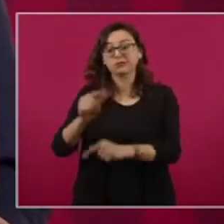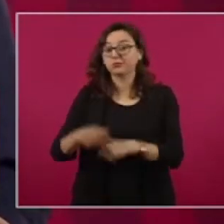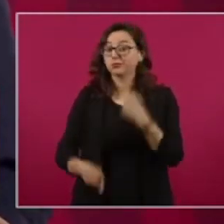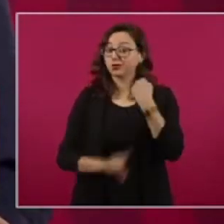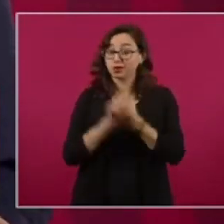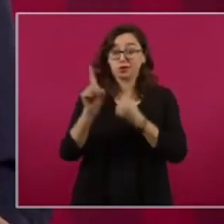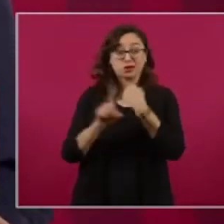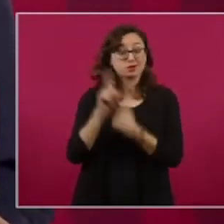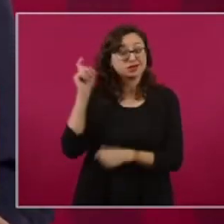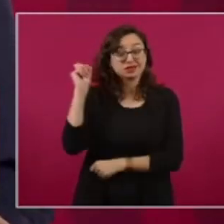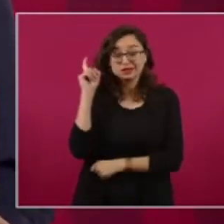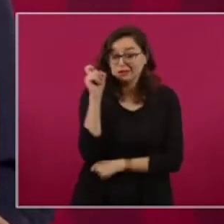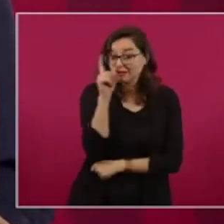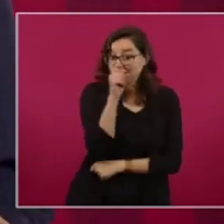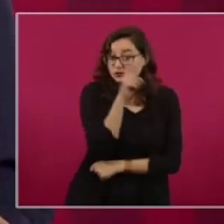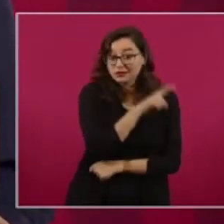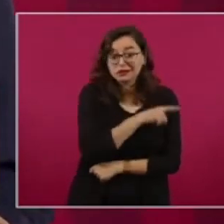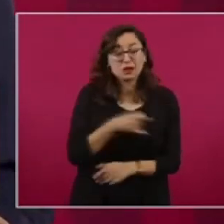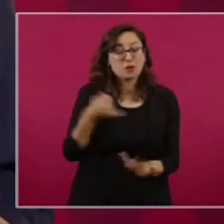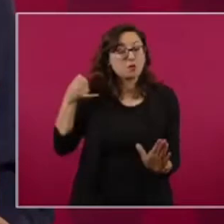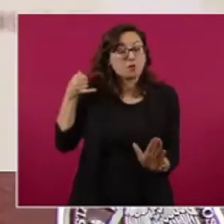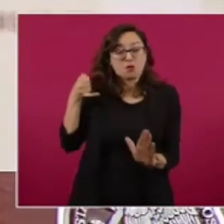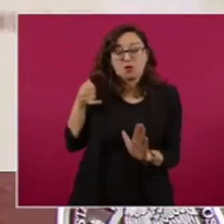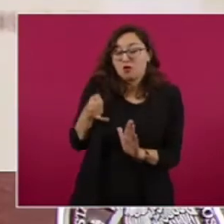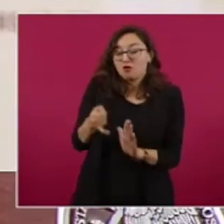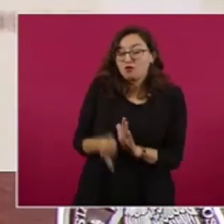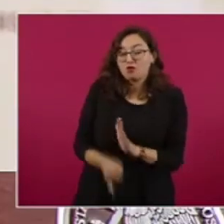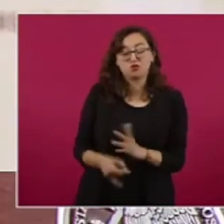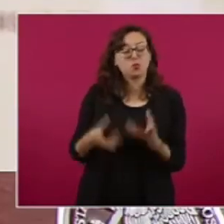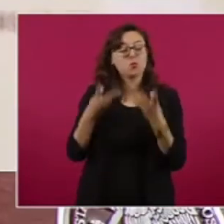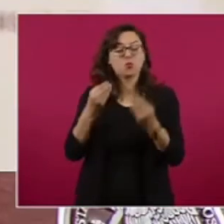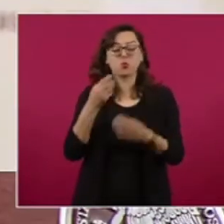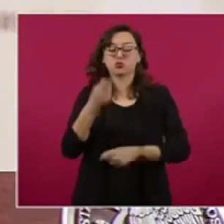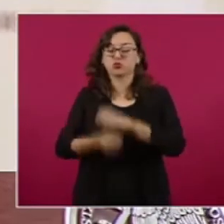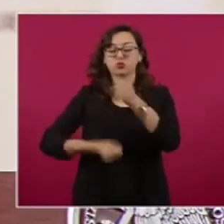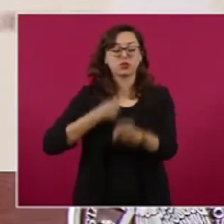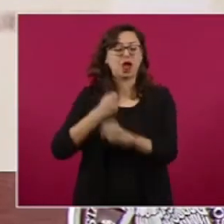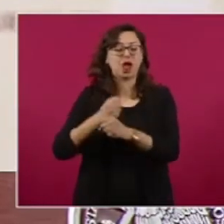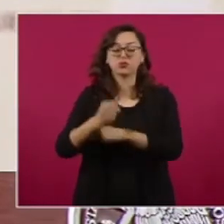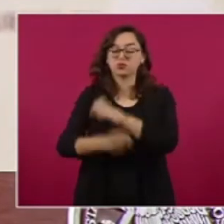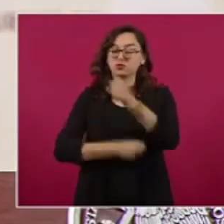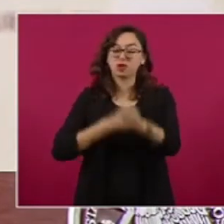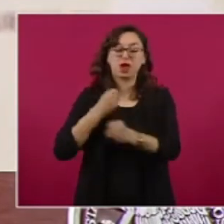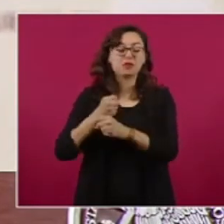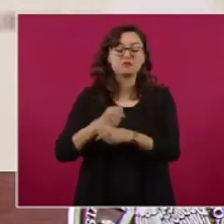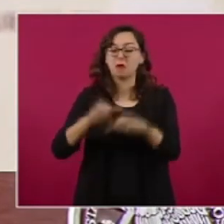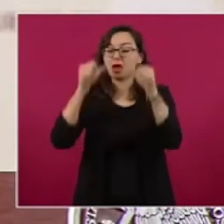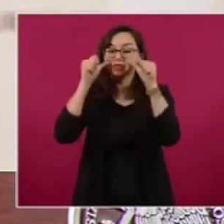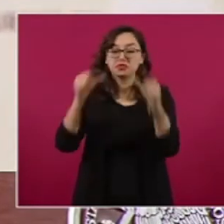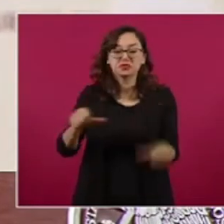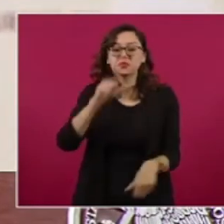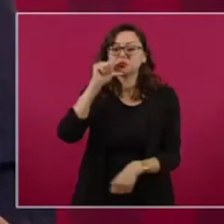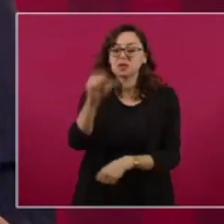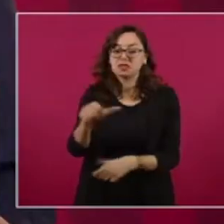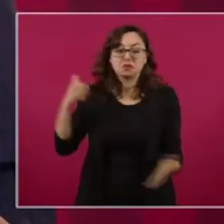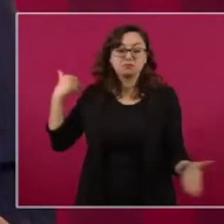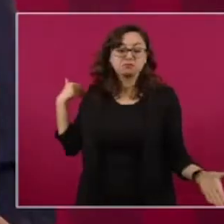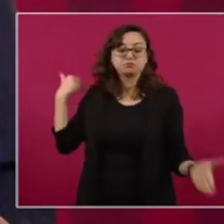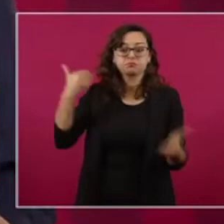heredado, se abandonó durante mucho tiempo y sobre todo